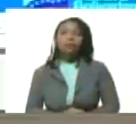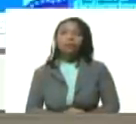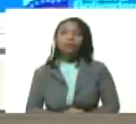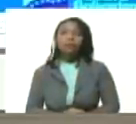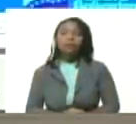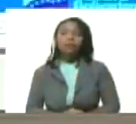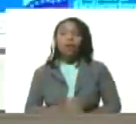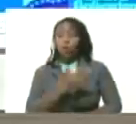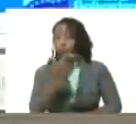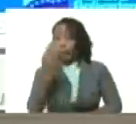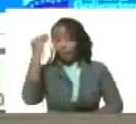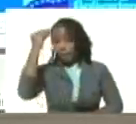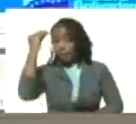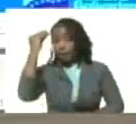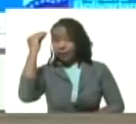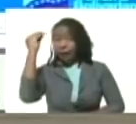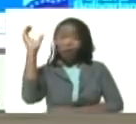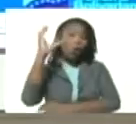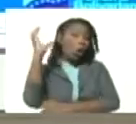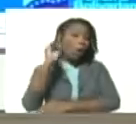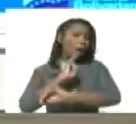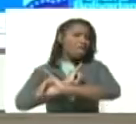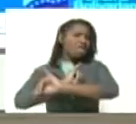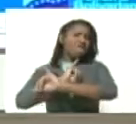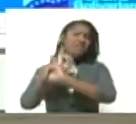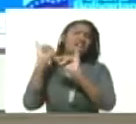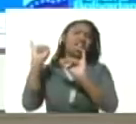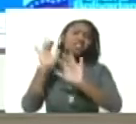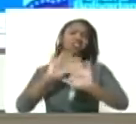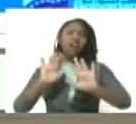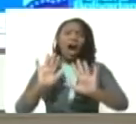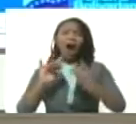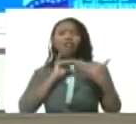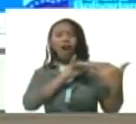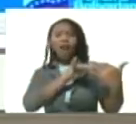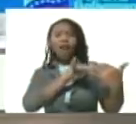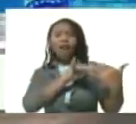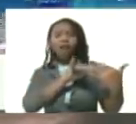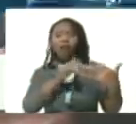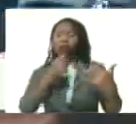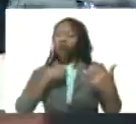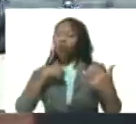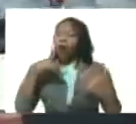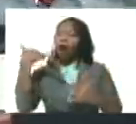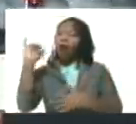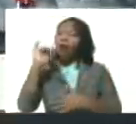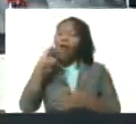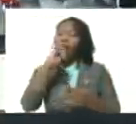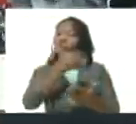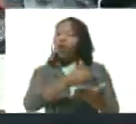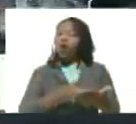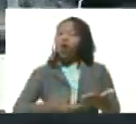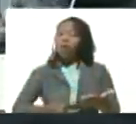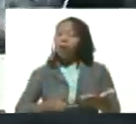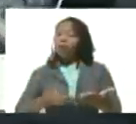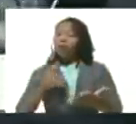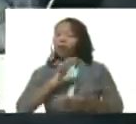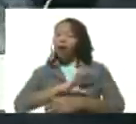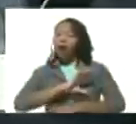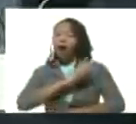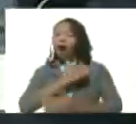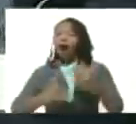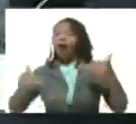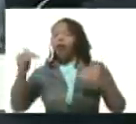¿Y ustedes creen que en Colombia se acabó la guerra? Aquí yo tengo el informe del Alto Comisionado de las